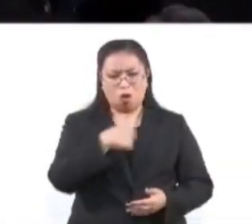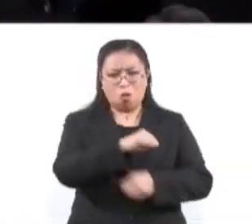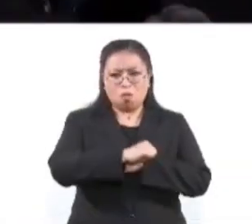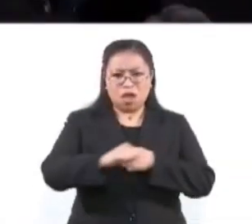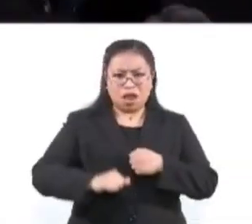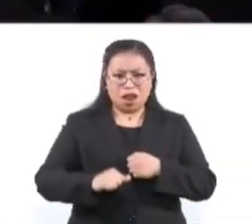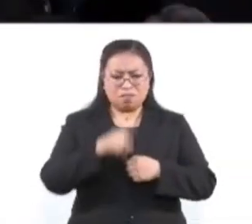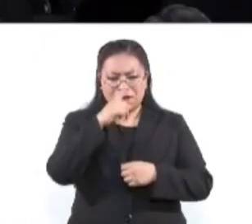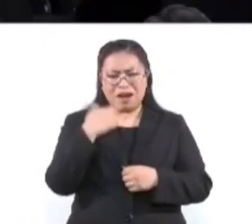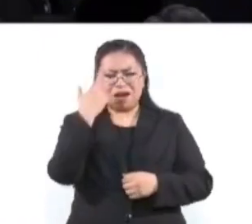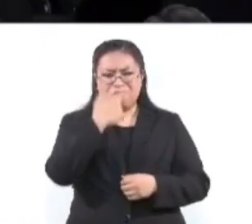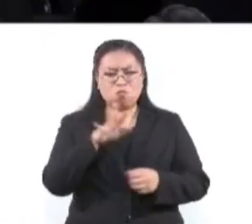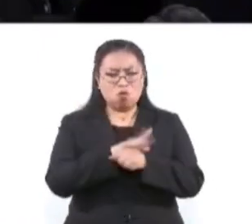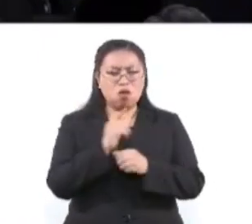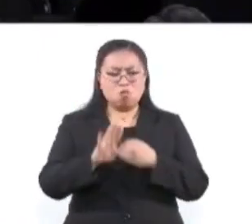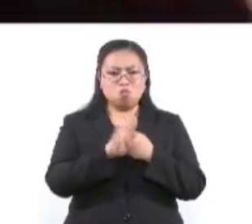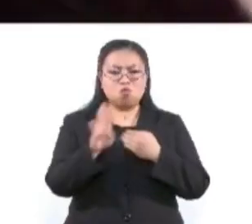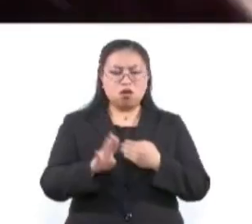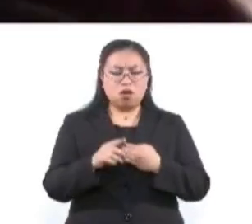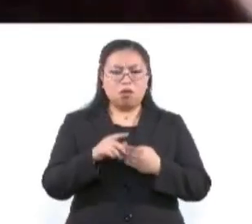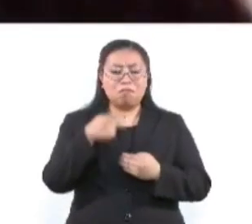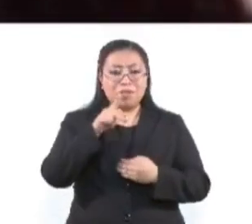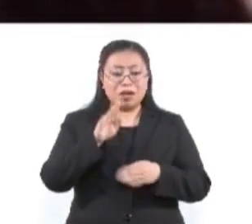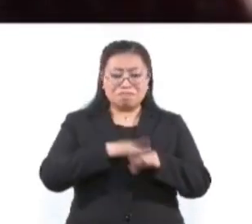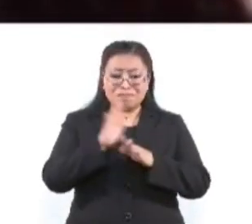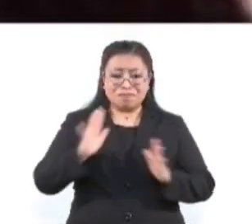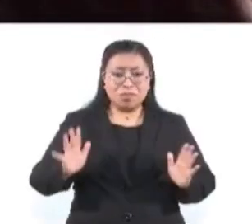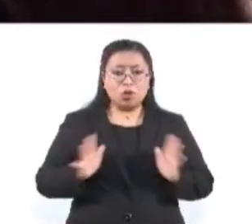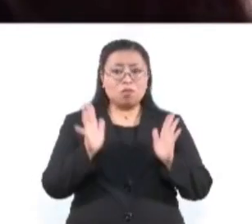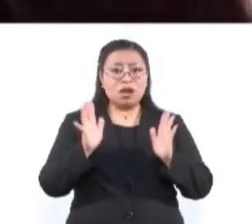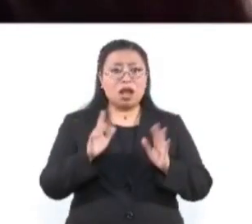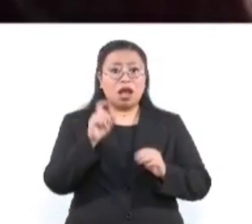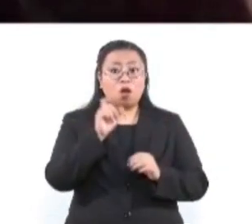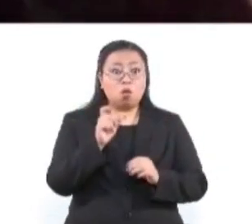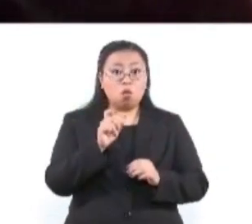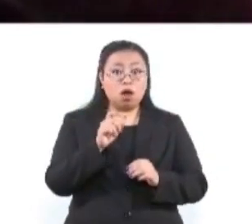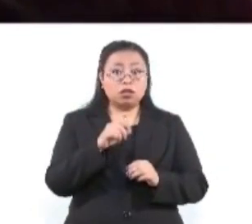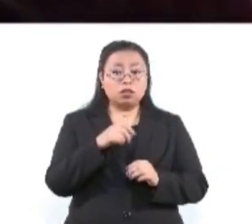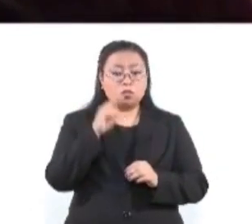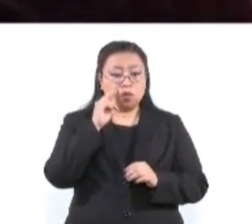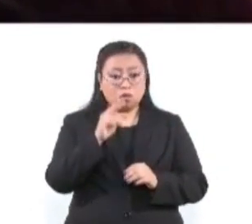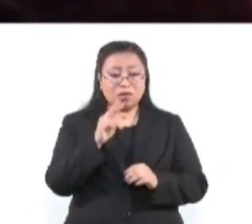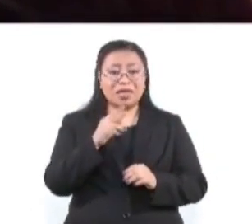Pero la sorpresa mayúscula para nuestra familia y sus amigos fueron las expresiones de